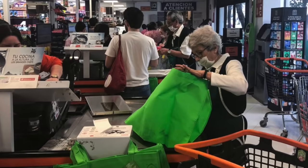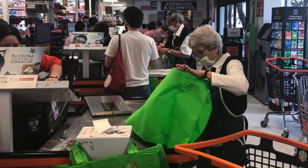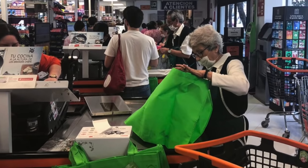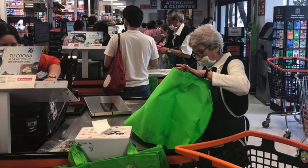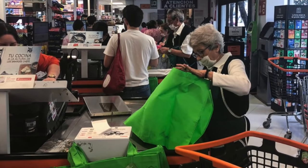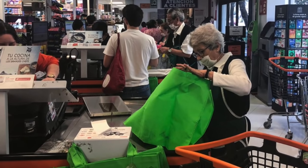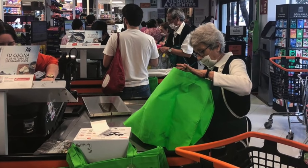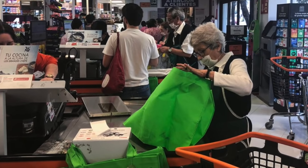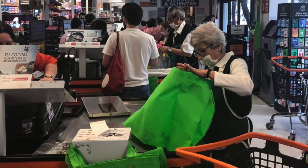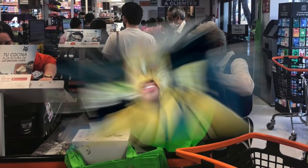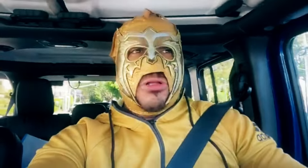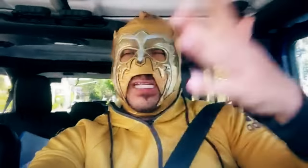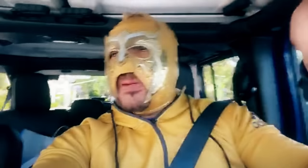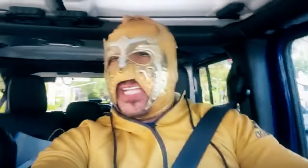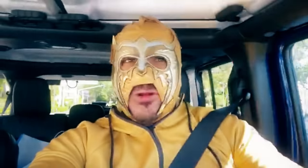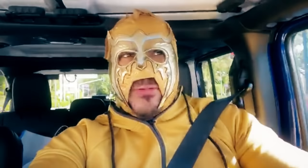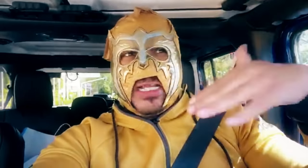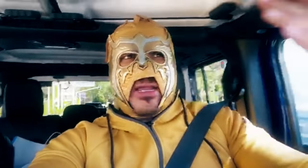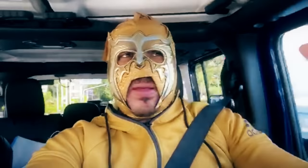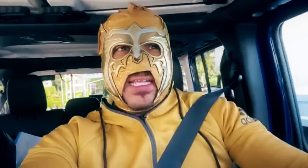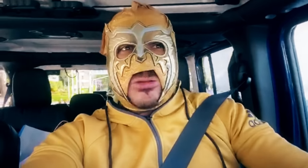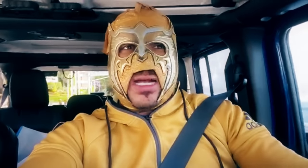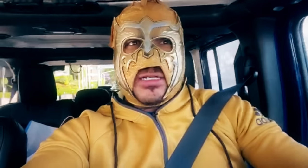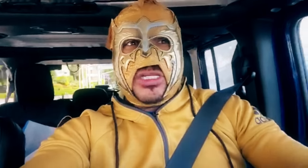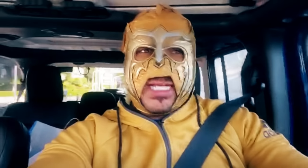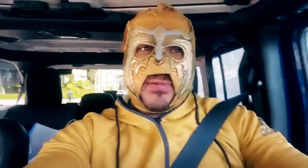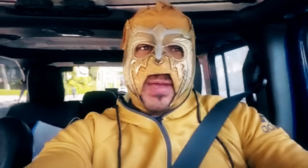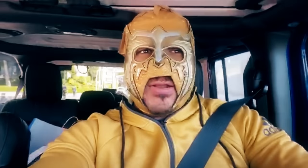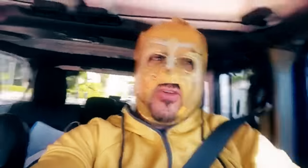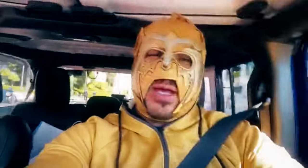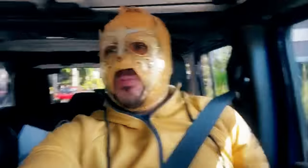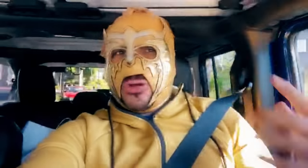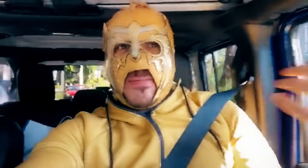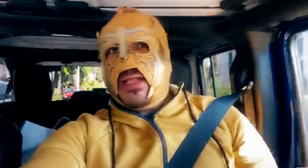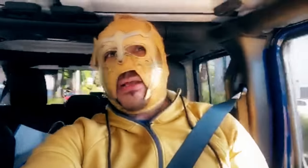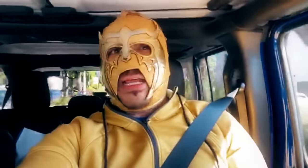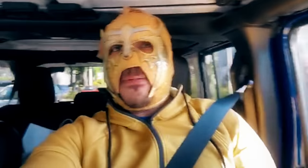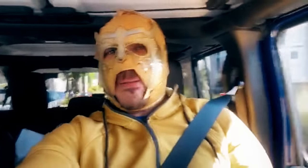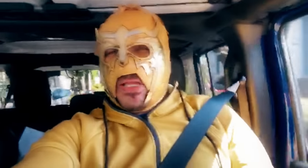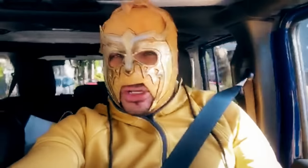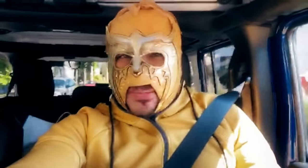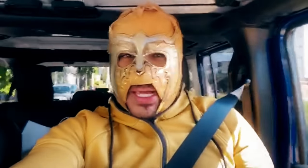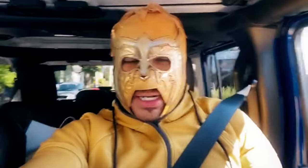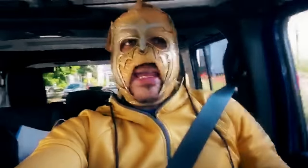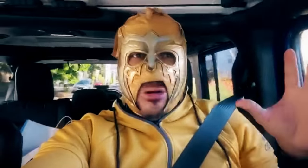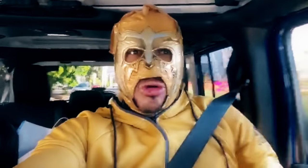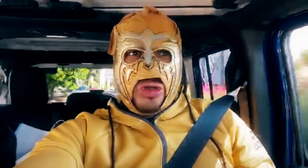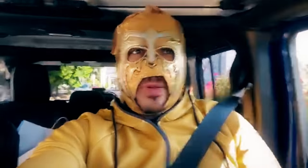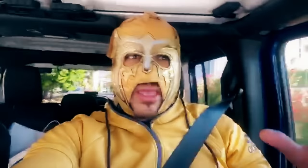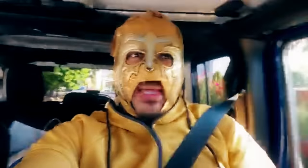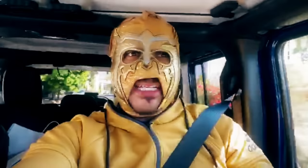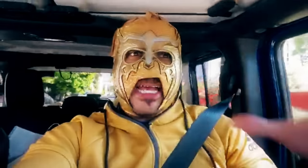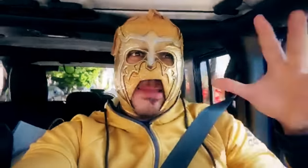compra del súper a las pinches bolsitas, pues los despacharon, cabrón. Les dijeron, váyanse a su casa, no sé, que se me vayan a enfermar. Y pues obviamente, ¿de qué van a pinche vivir? Hay